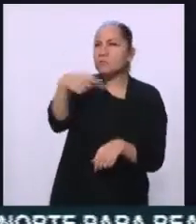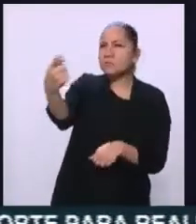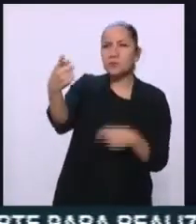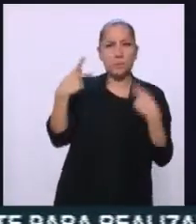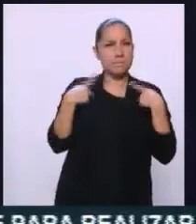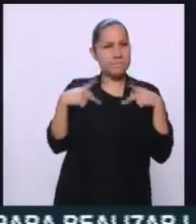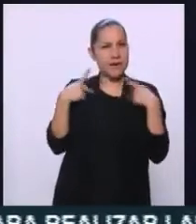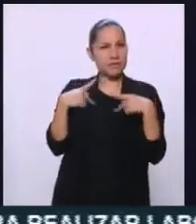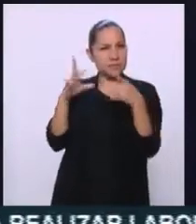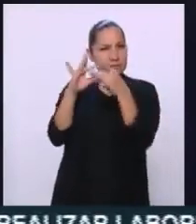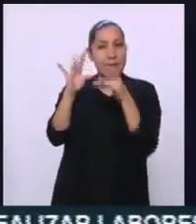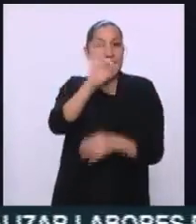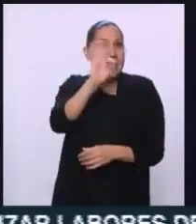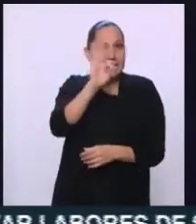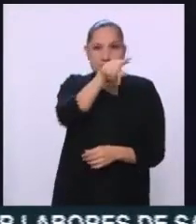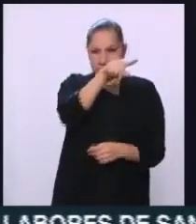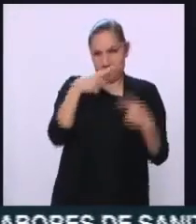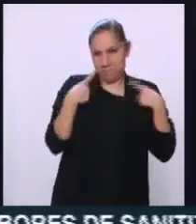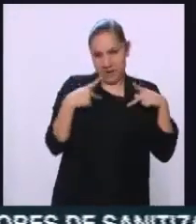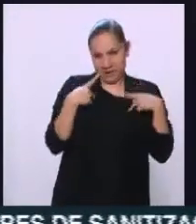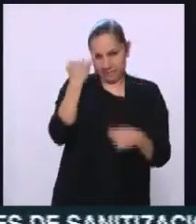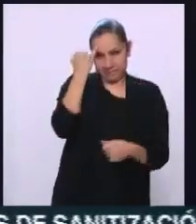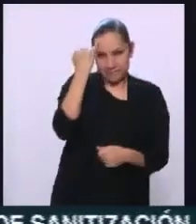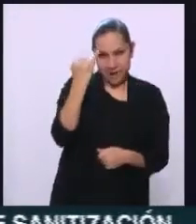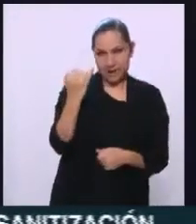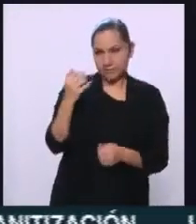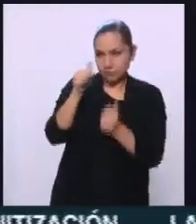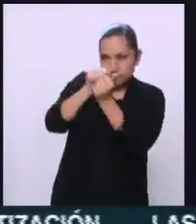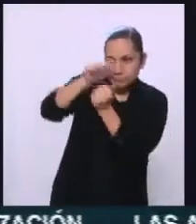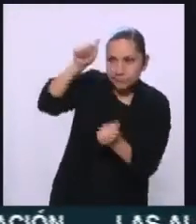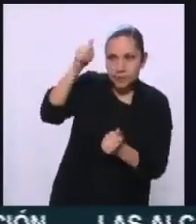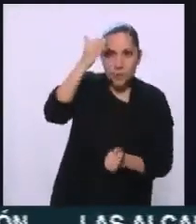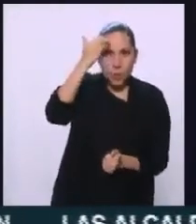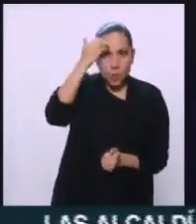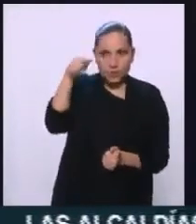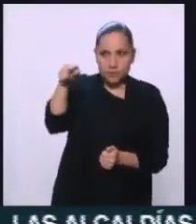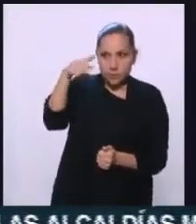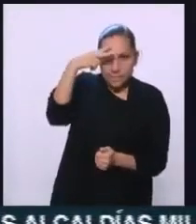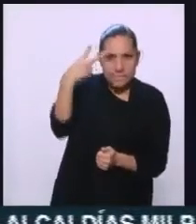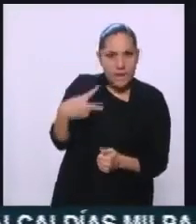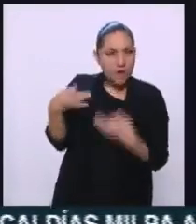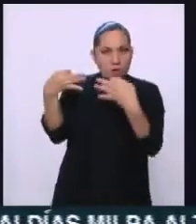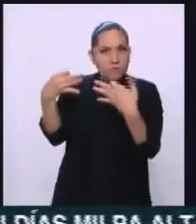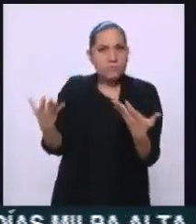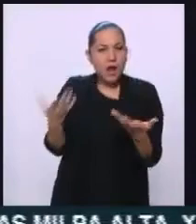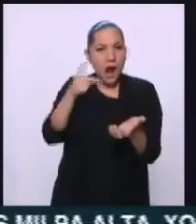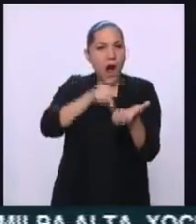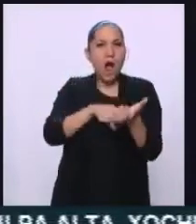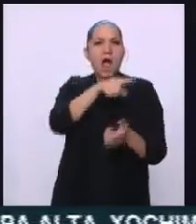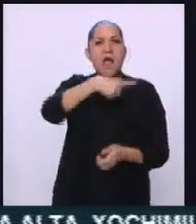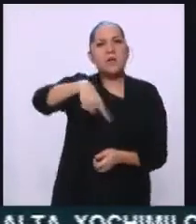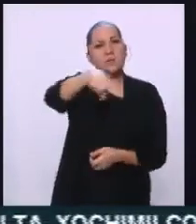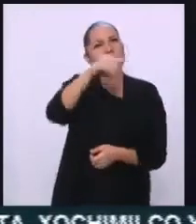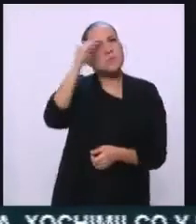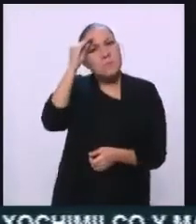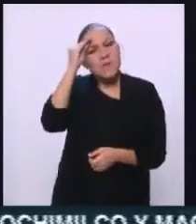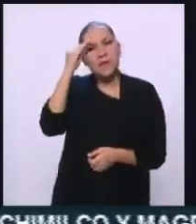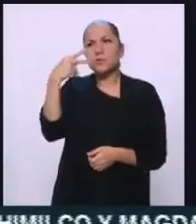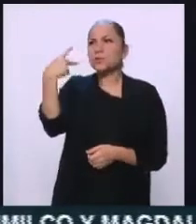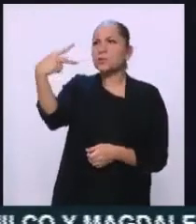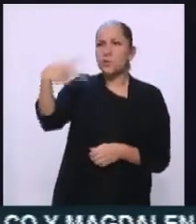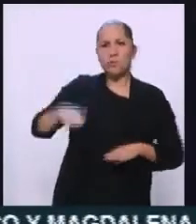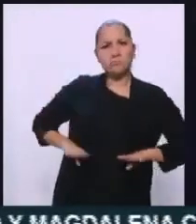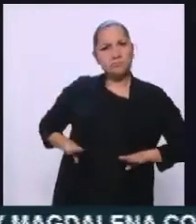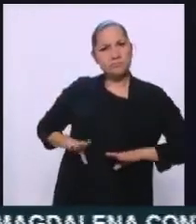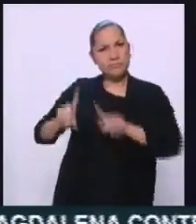la prensa, diría, no, pues aquí están haciendo muy mal trabajo, ¿no? Es evidente que hay una disputa en la narrativa entre el